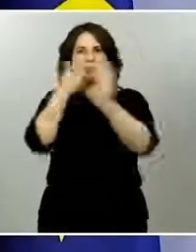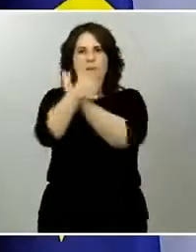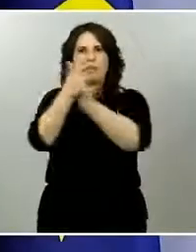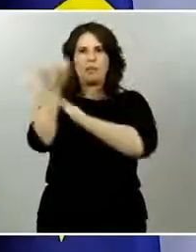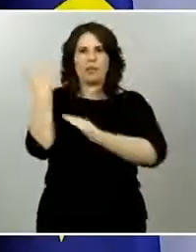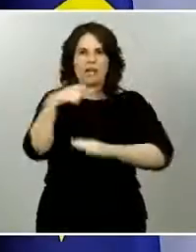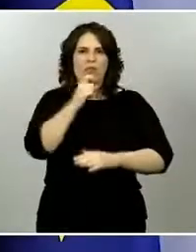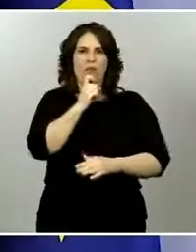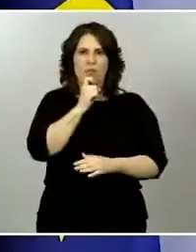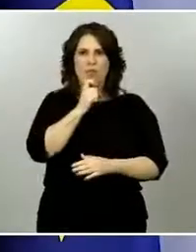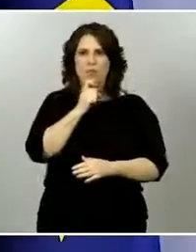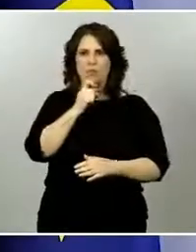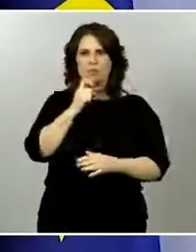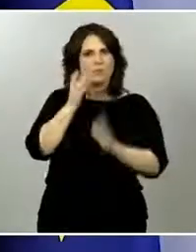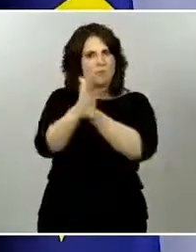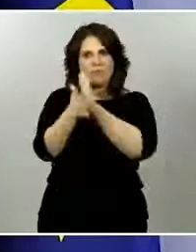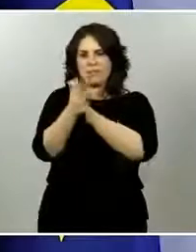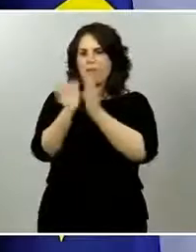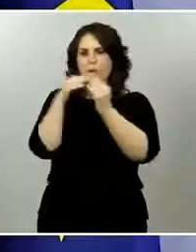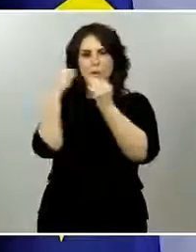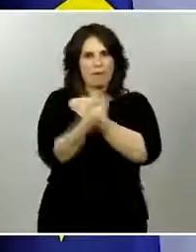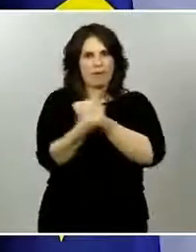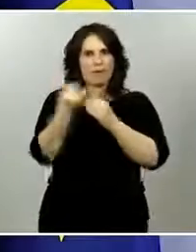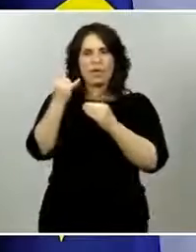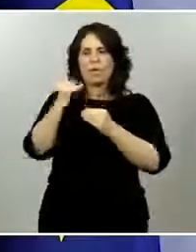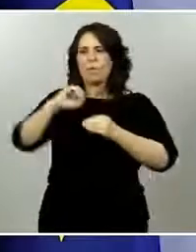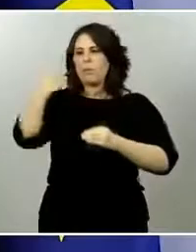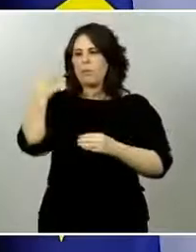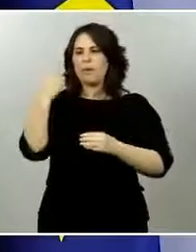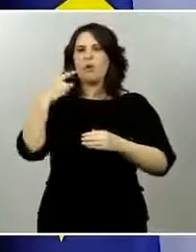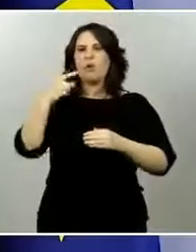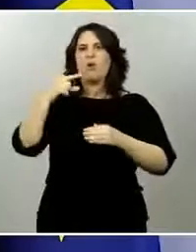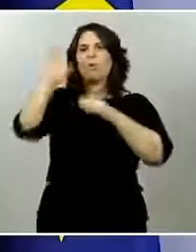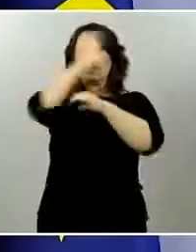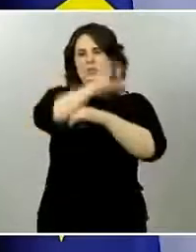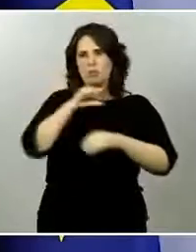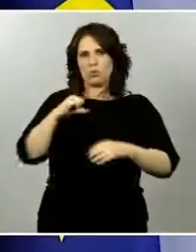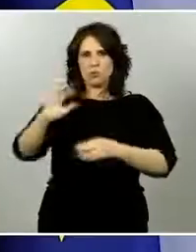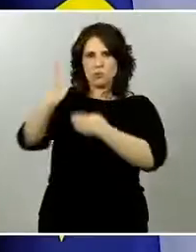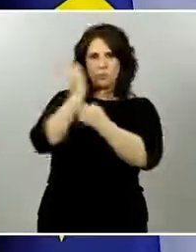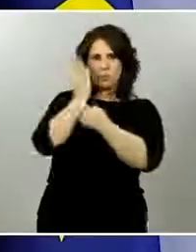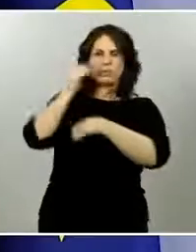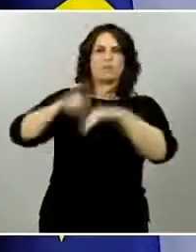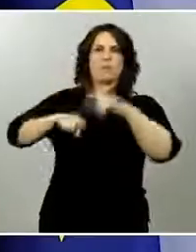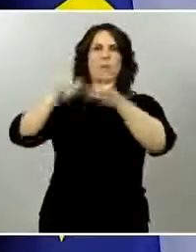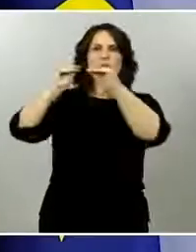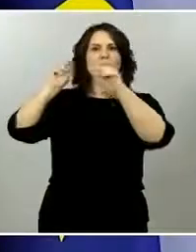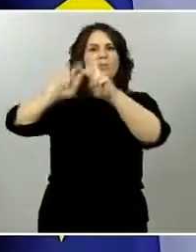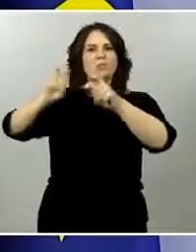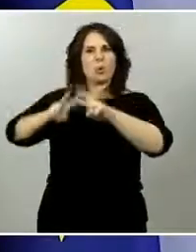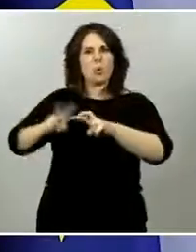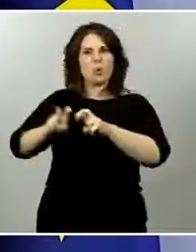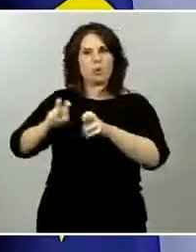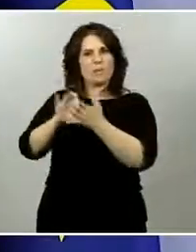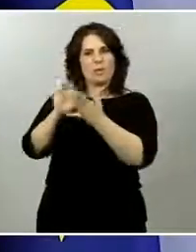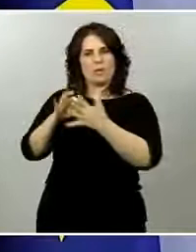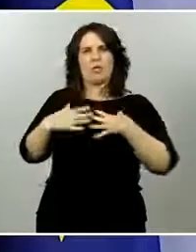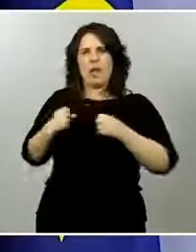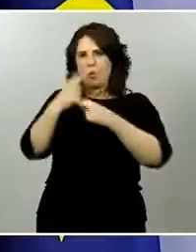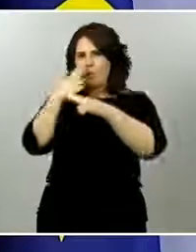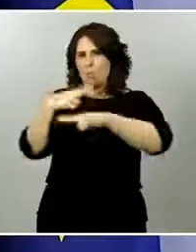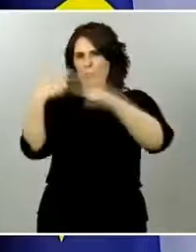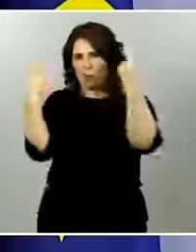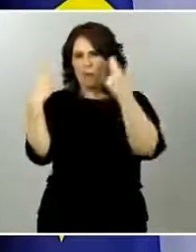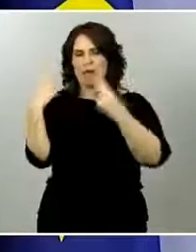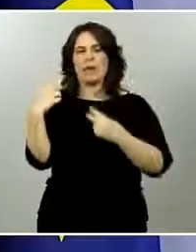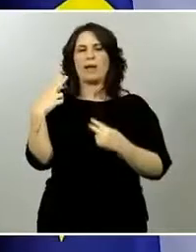unidades territoriales pueden progresar de fase. Esto es un procedimiento que está explicitado en una orden de cogobernanza y procedimiento. Son las